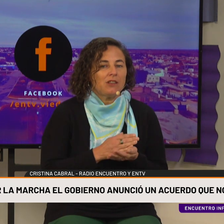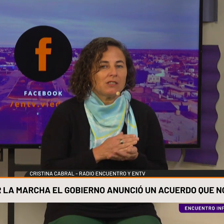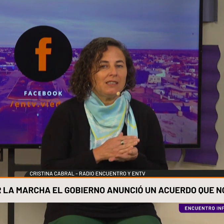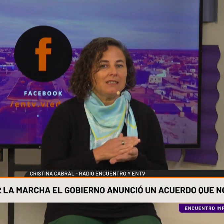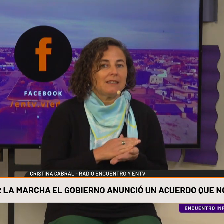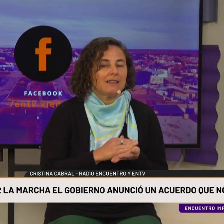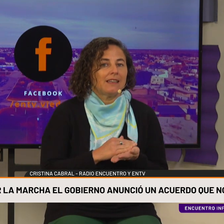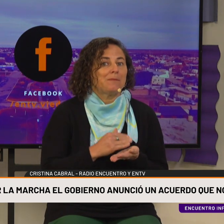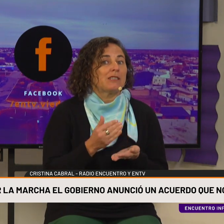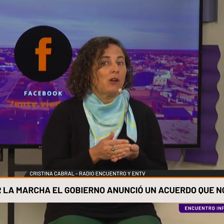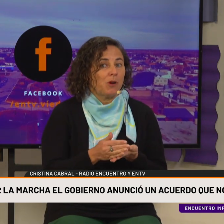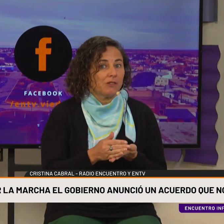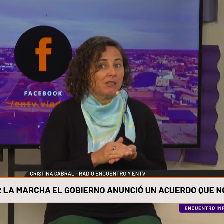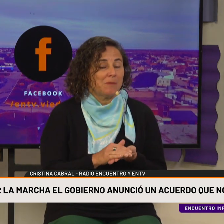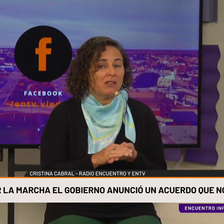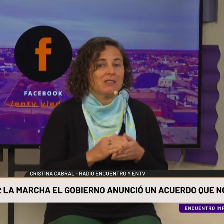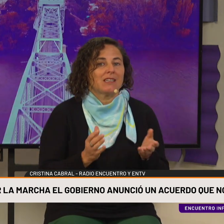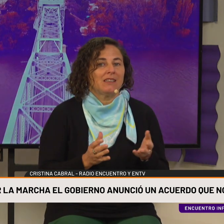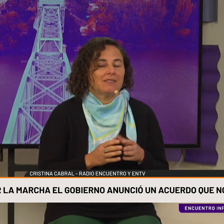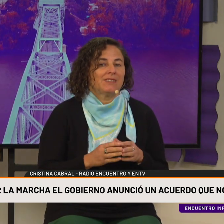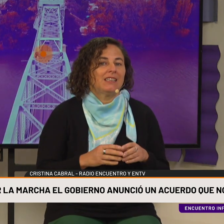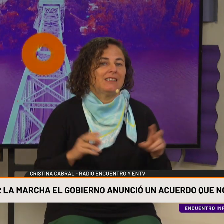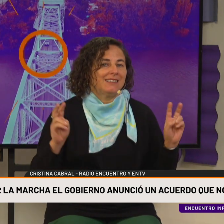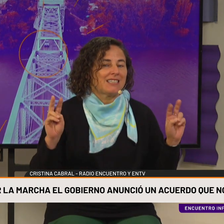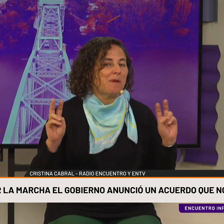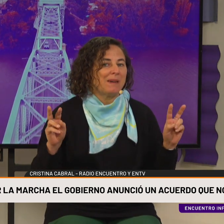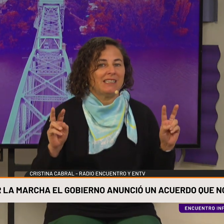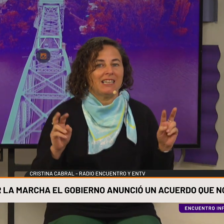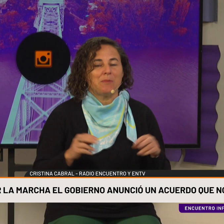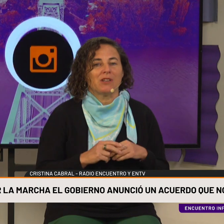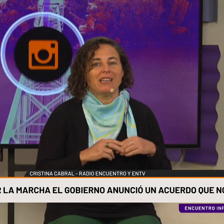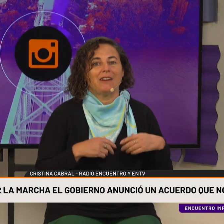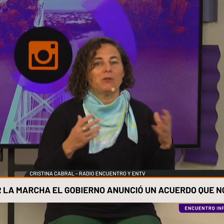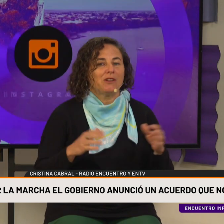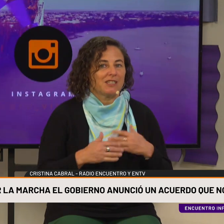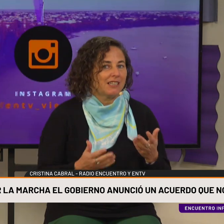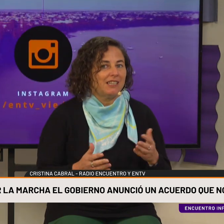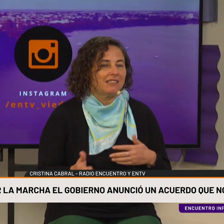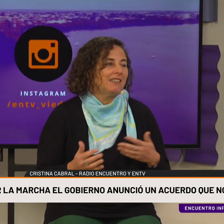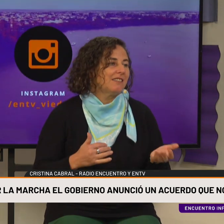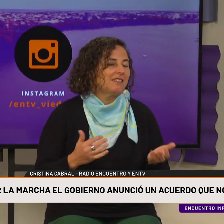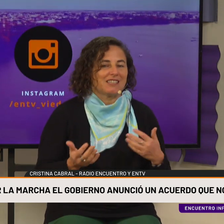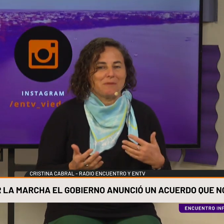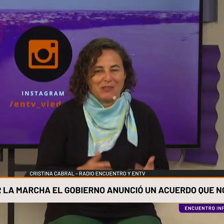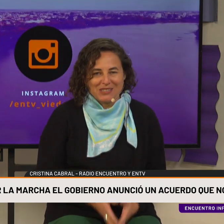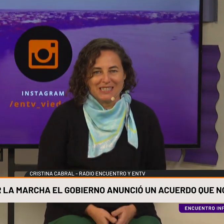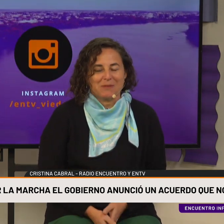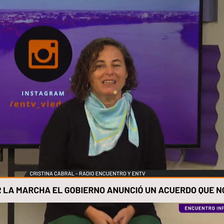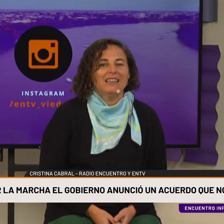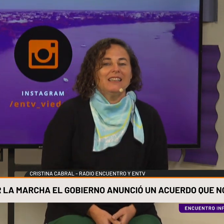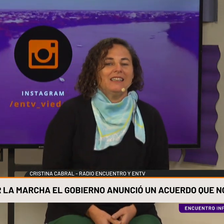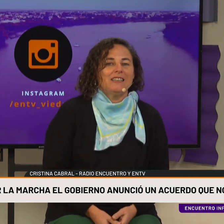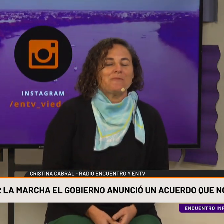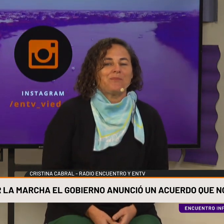paritarias docentes pasaron a un cuarto intermedio Así que que les llaman paritarias pero en realidad va el gobierno ofrecer y se dice si se acepta o no se